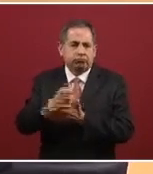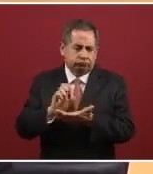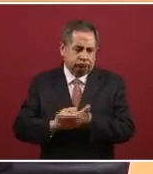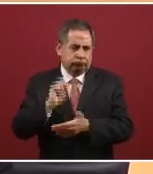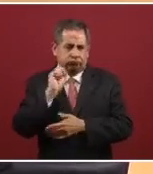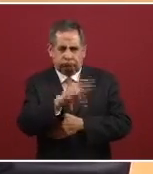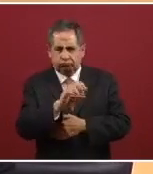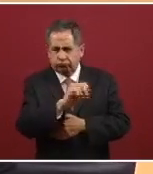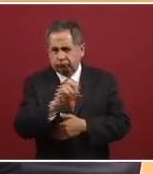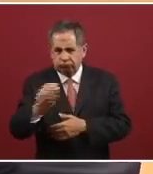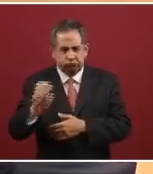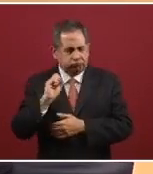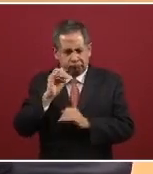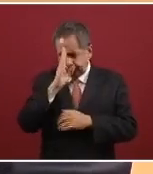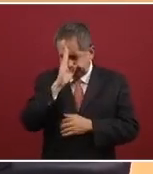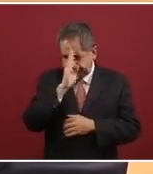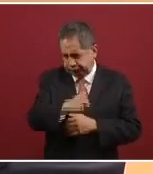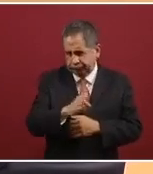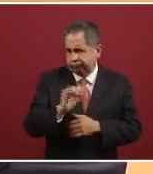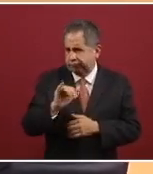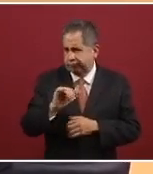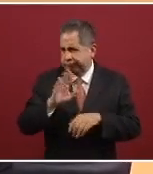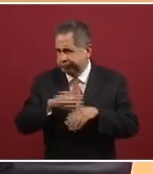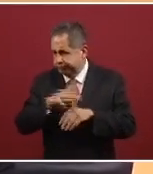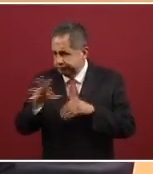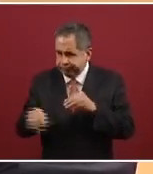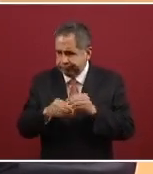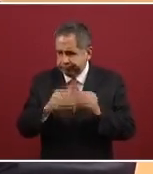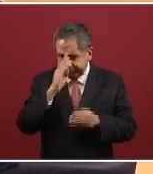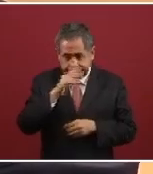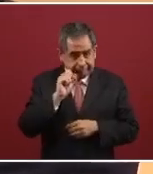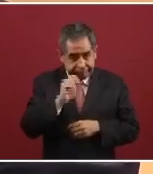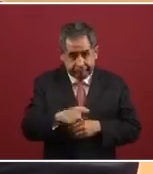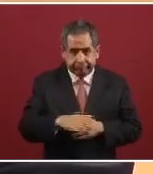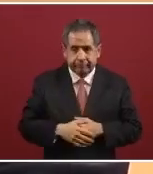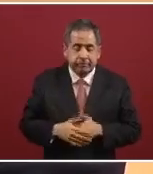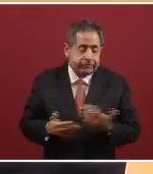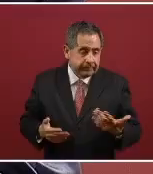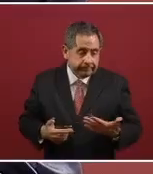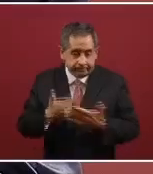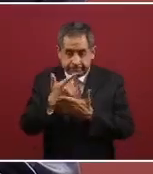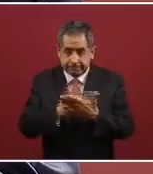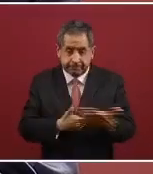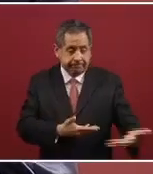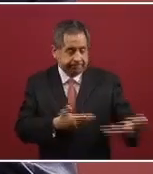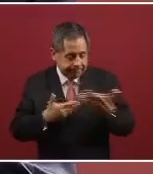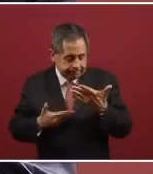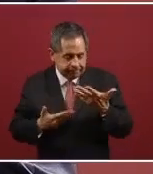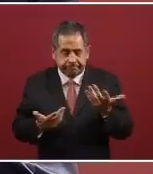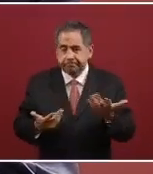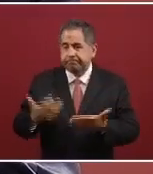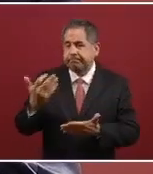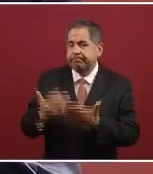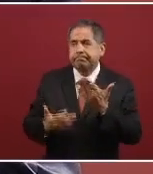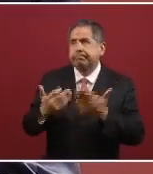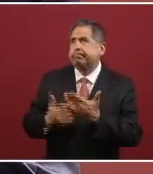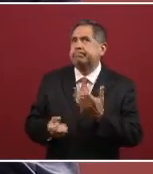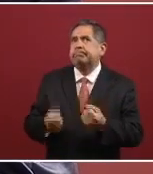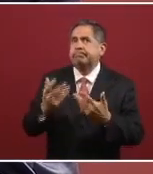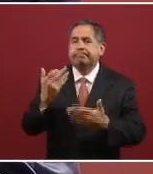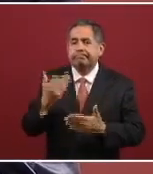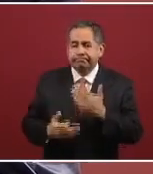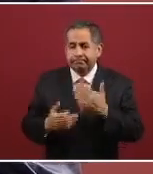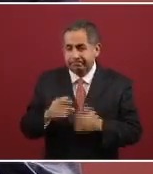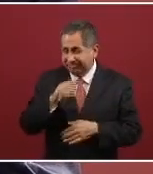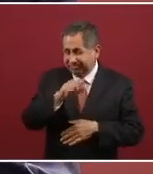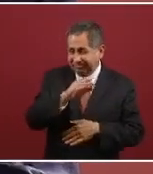mandarles el apoyo adicional. Bueno, nos faltan nada más en